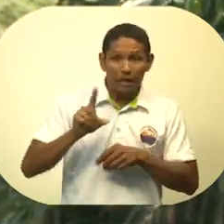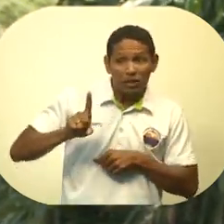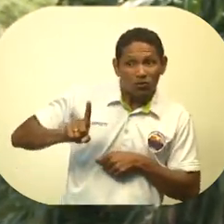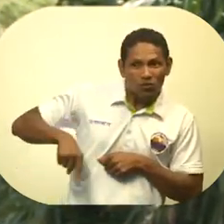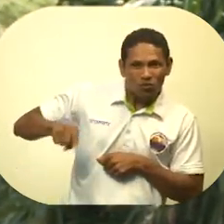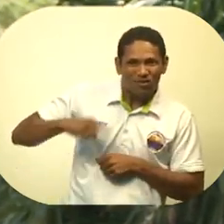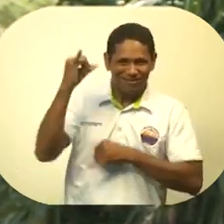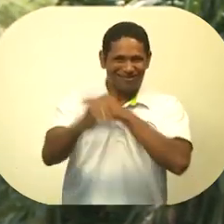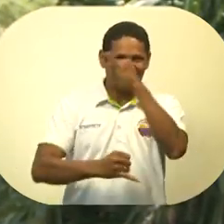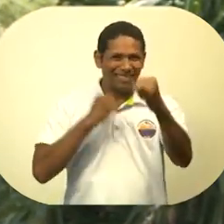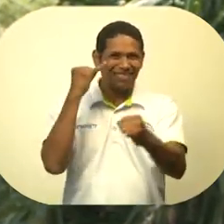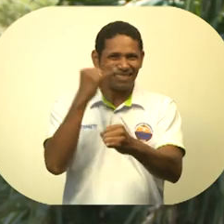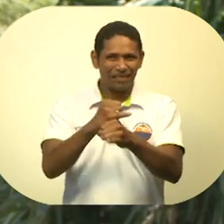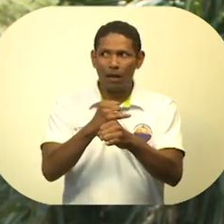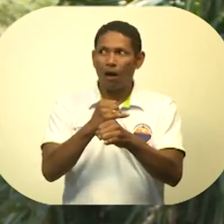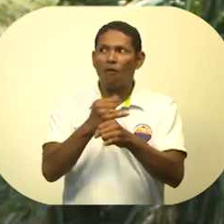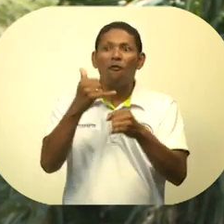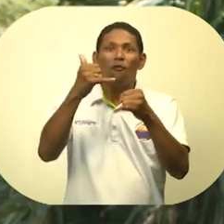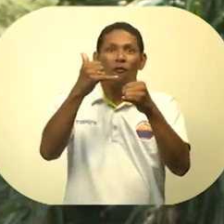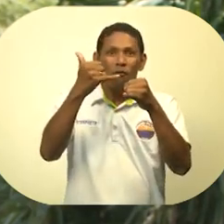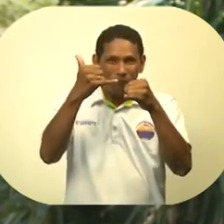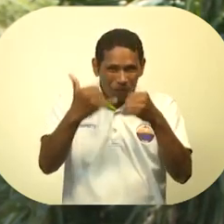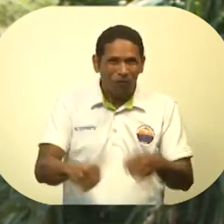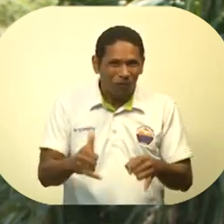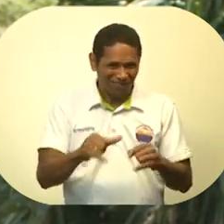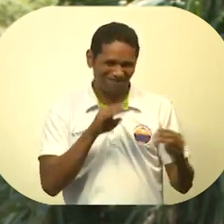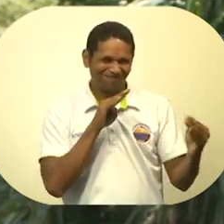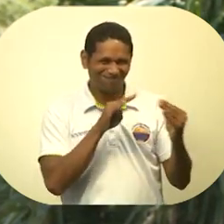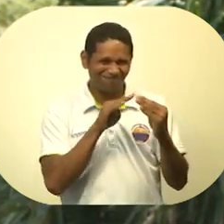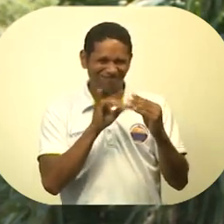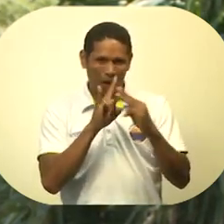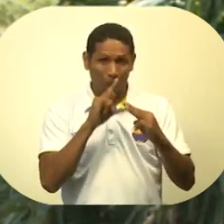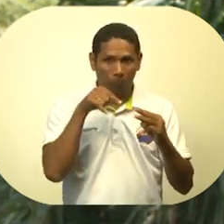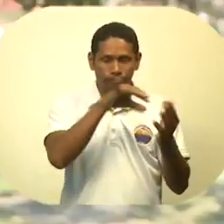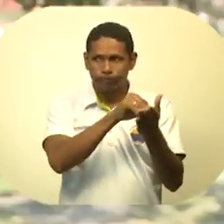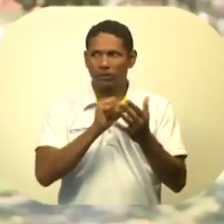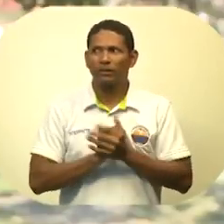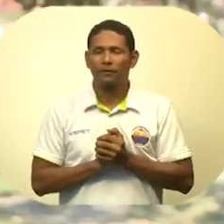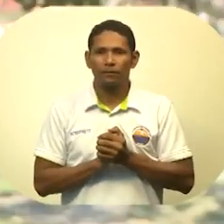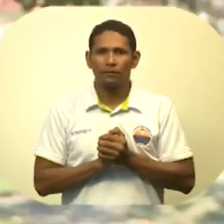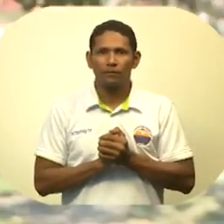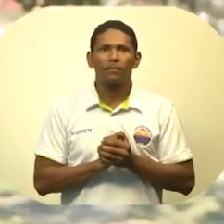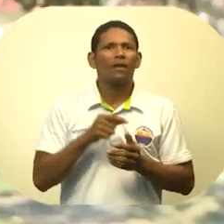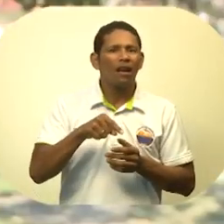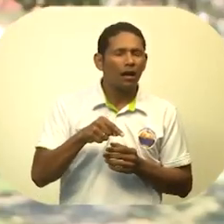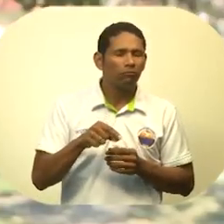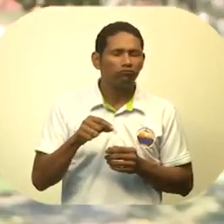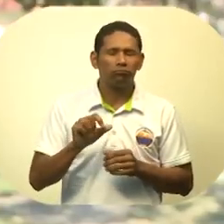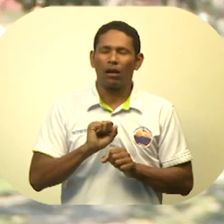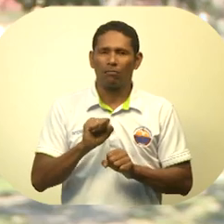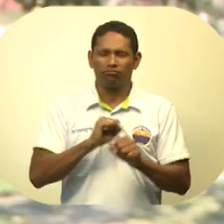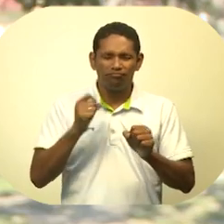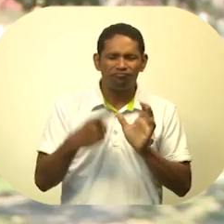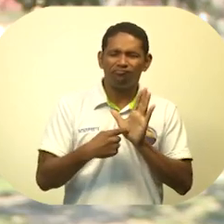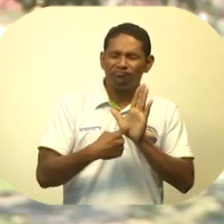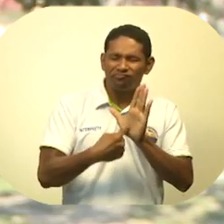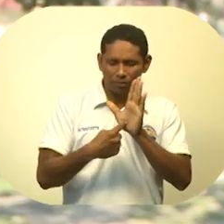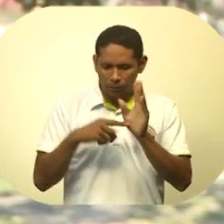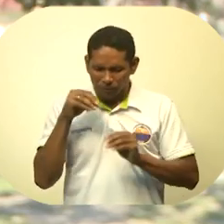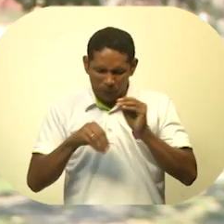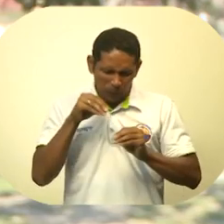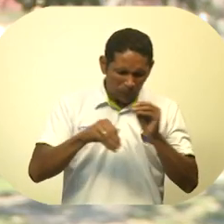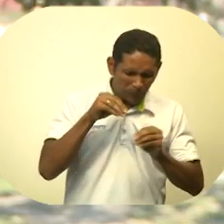Internacional del Realismo Mágico culminó actividades en esta Casa de Estudios Superiores. De manera emocionante se presentaron los pitches